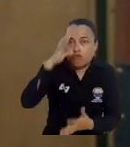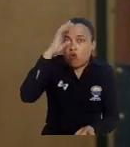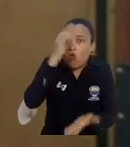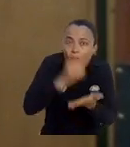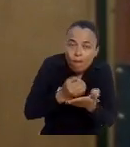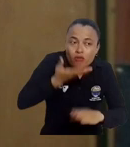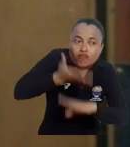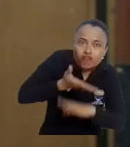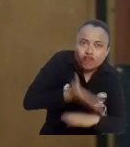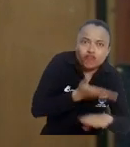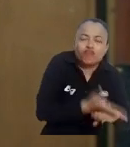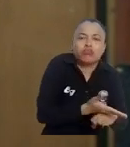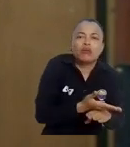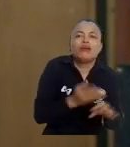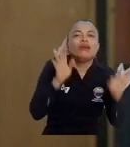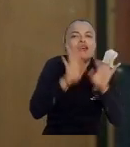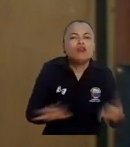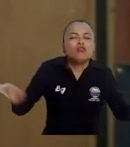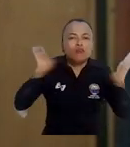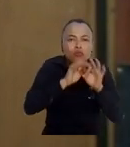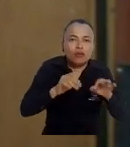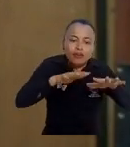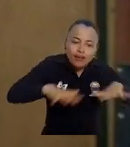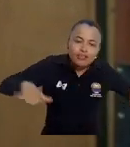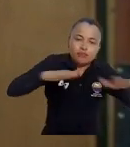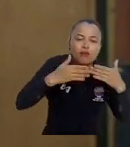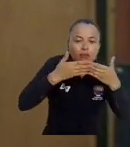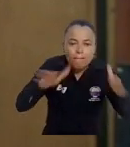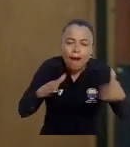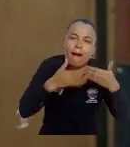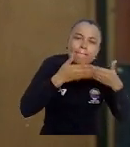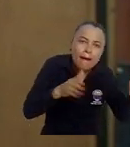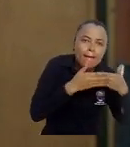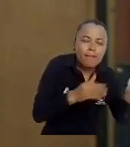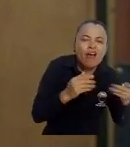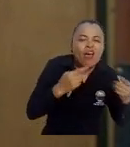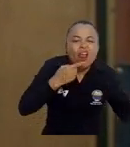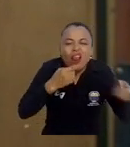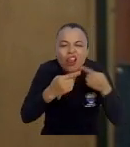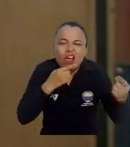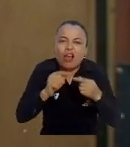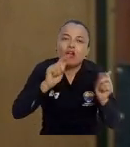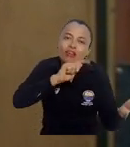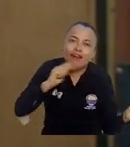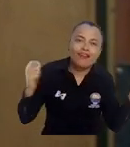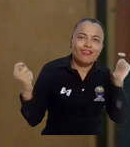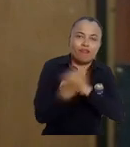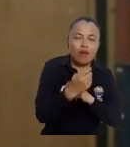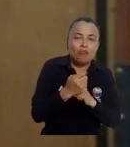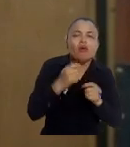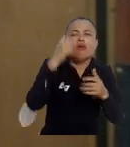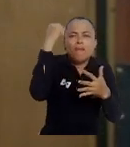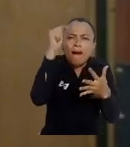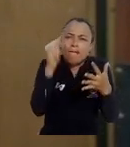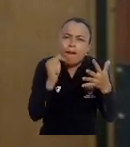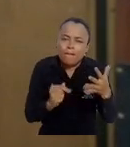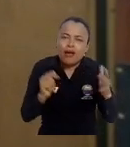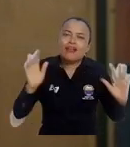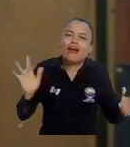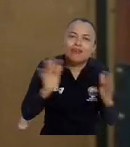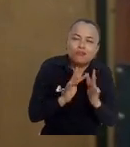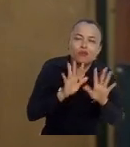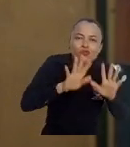se proponga, y pues es importante que se abran muchos más espacios para poder dialogar sobre la reforma y sobre otros